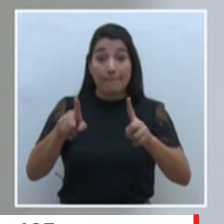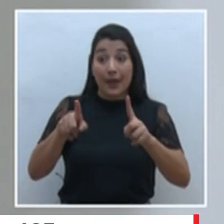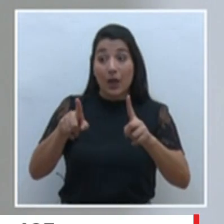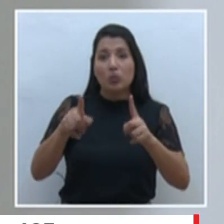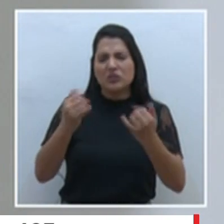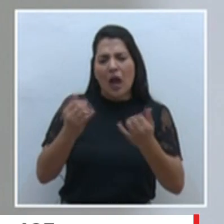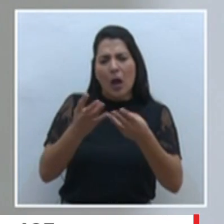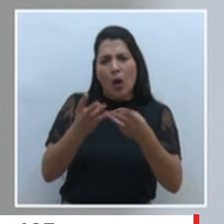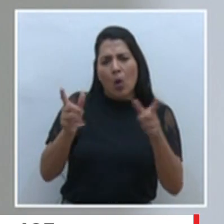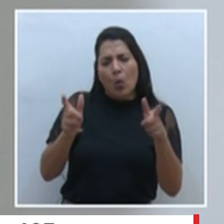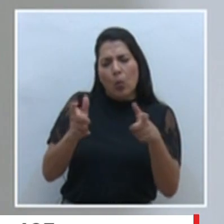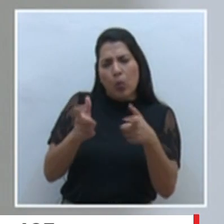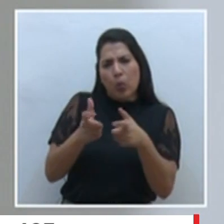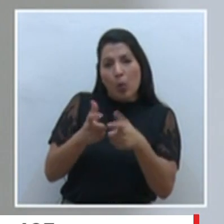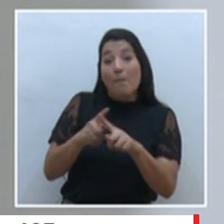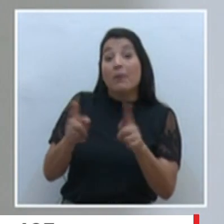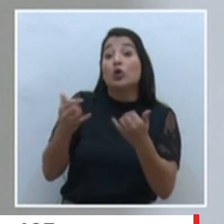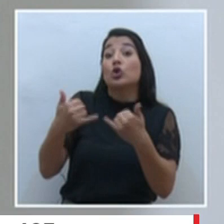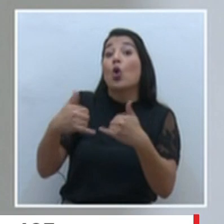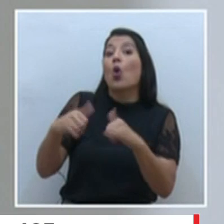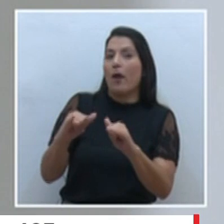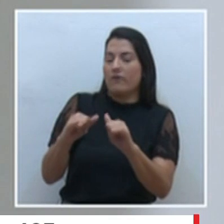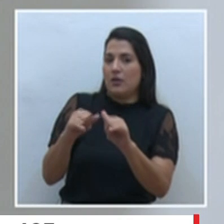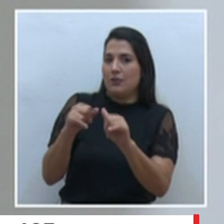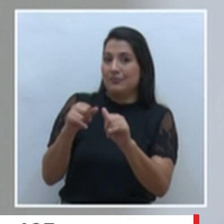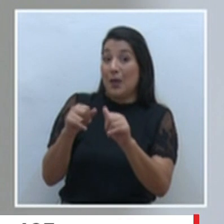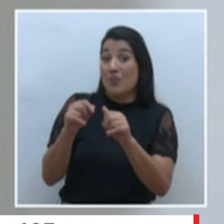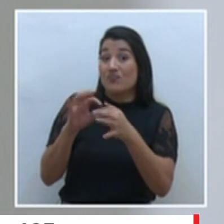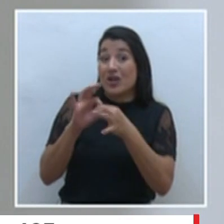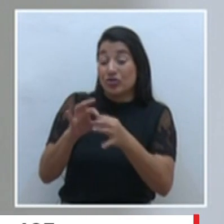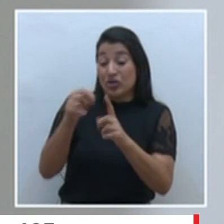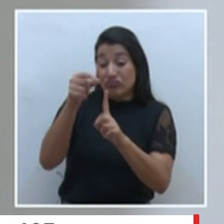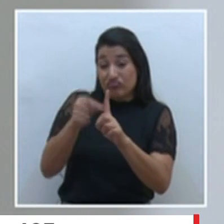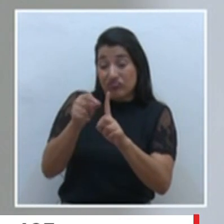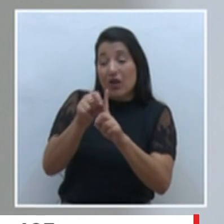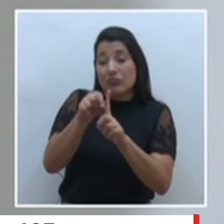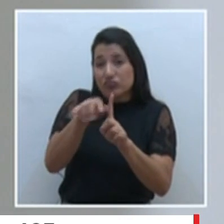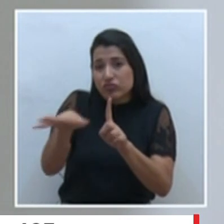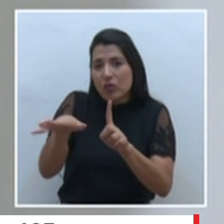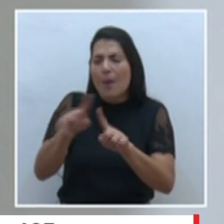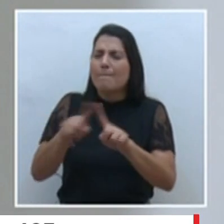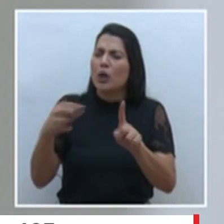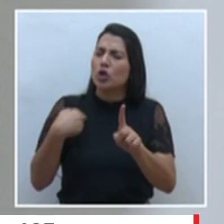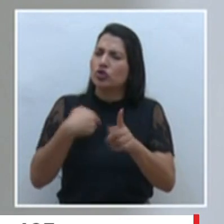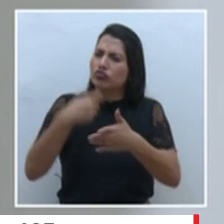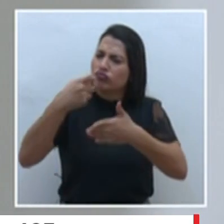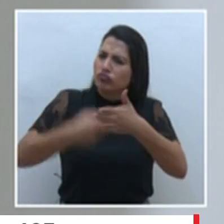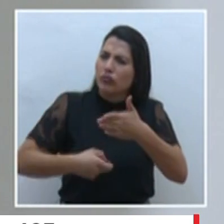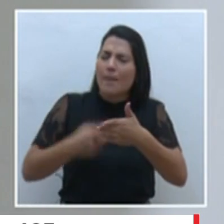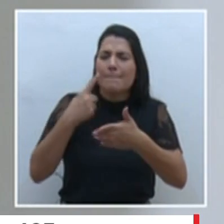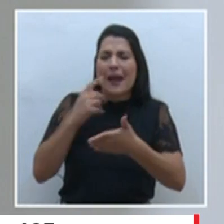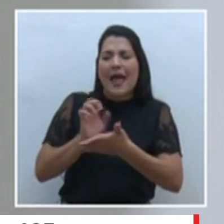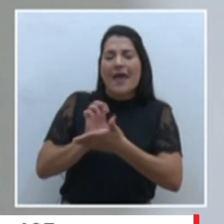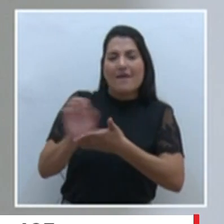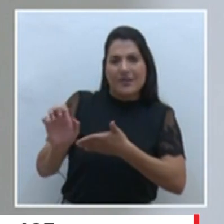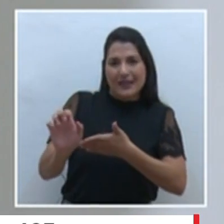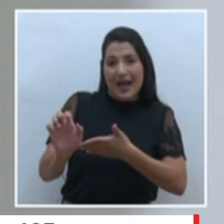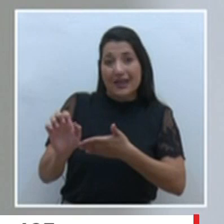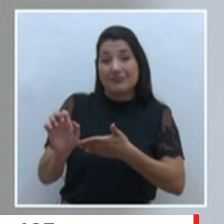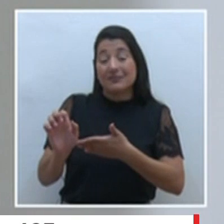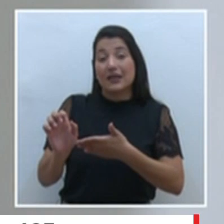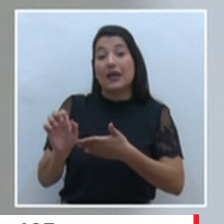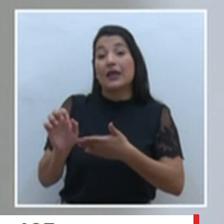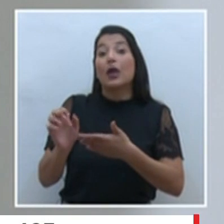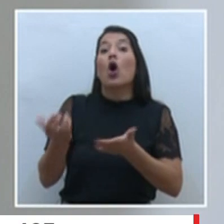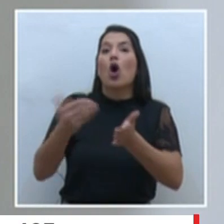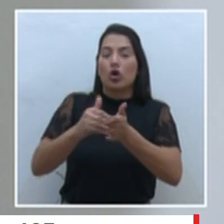una detención y hemos manejado ahora un protocolo mucho más estricto para evitar que se generen casos por transportistas. Y con respecto a endurecer las medidas a